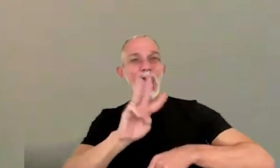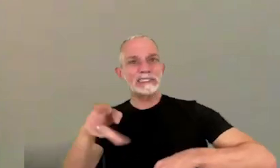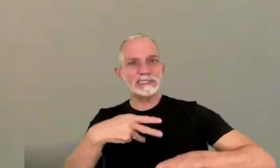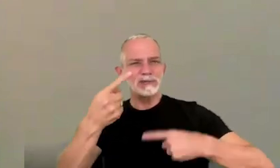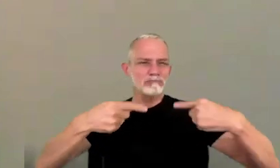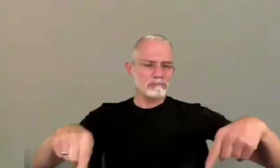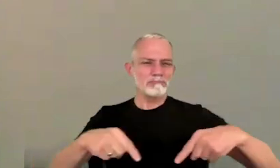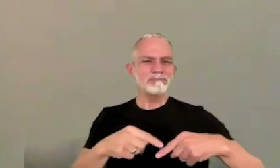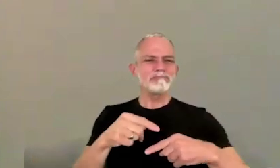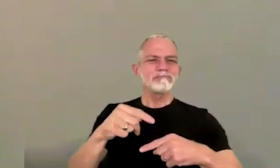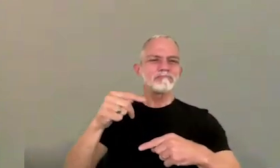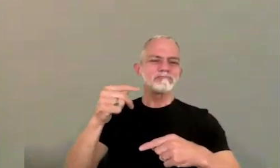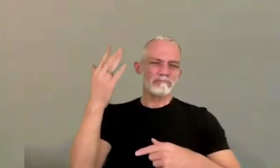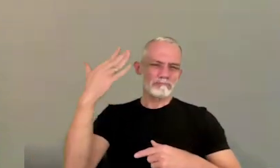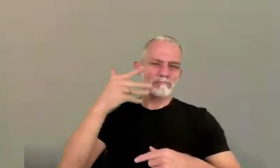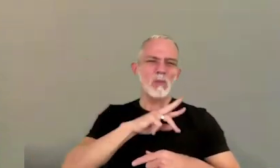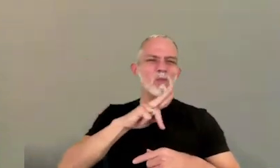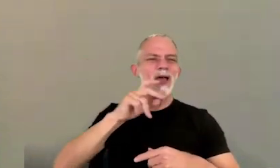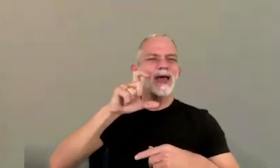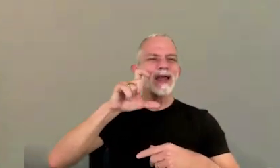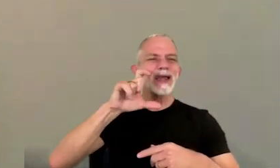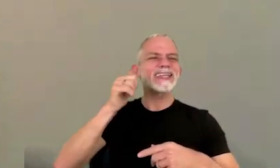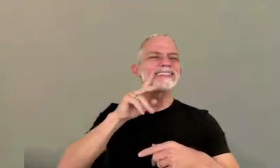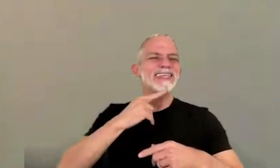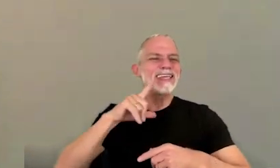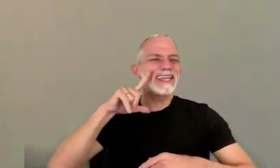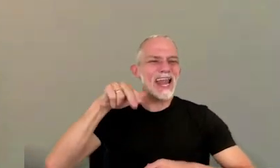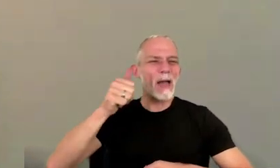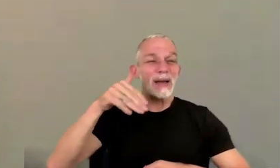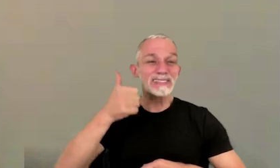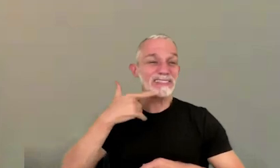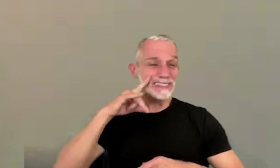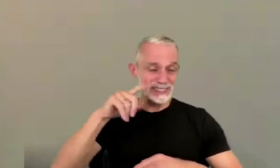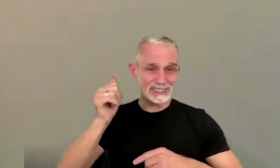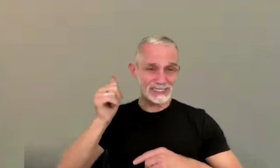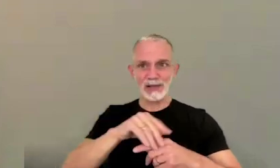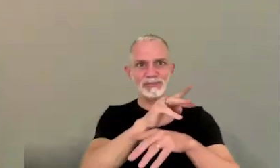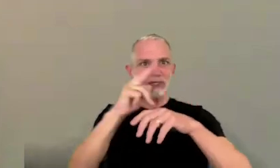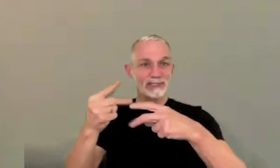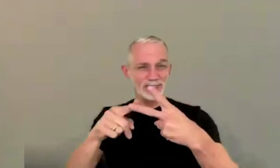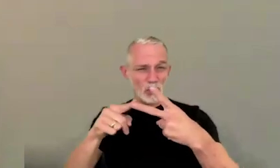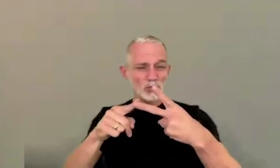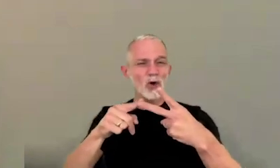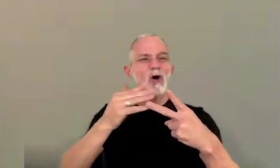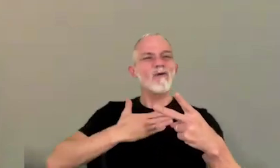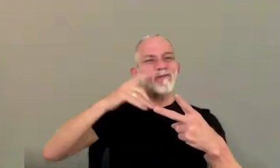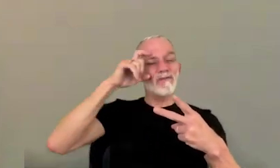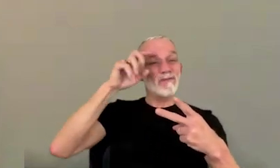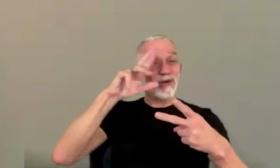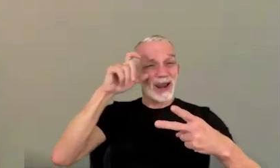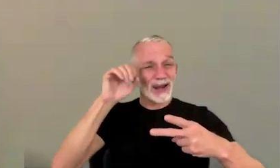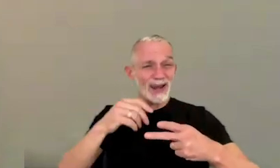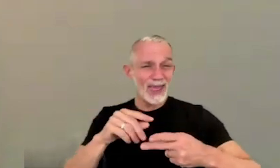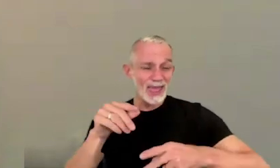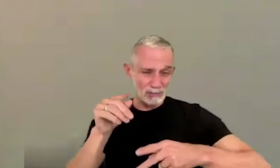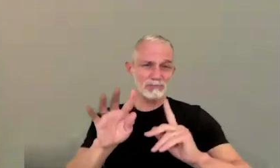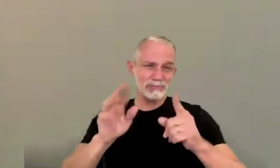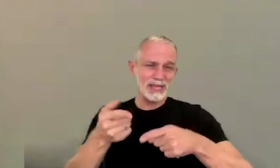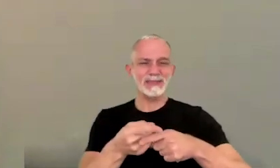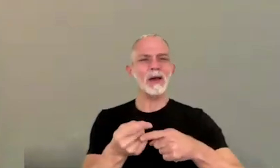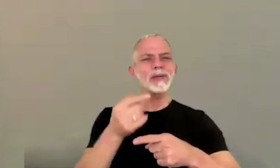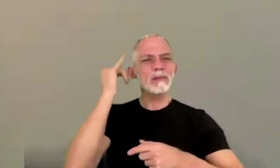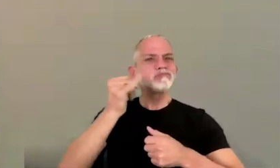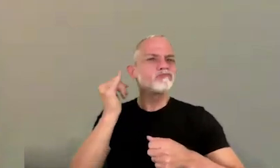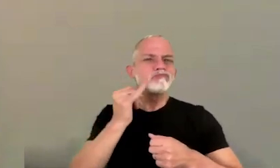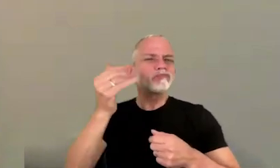Cristina Mansilla, y después, acto seguido, el doctor Ferré Olivé va a exponer el tema específico del día de la fecha,